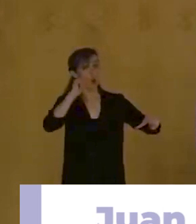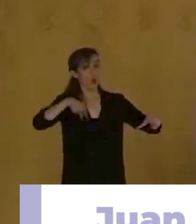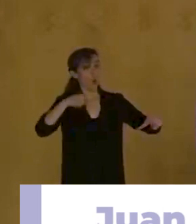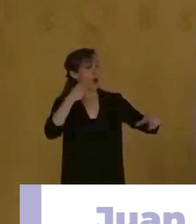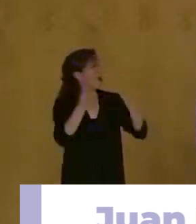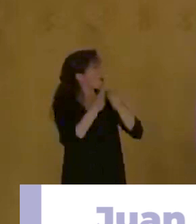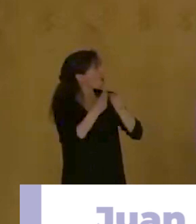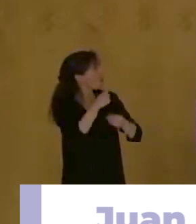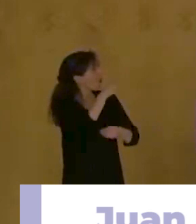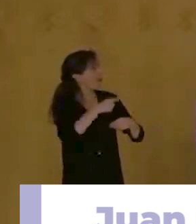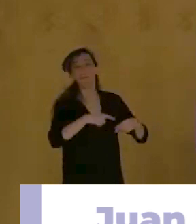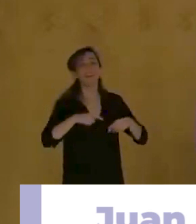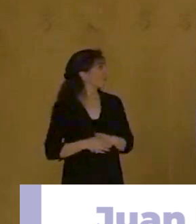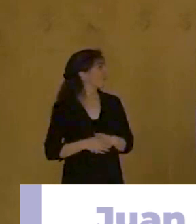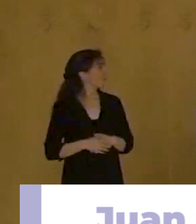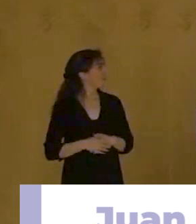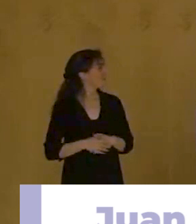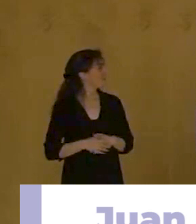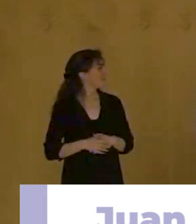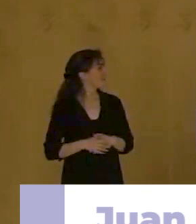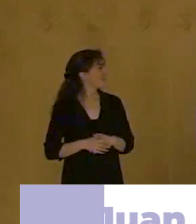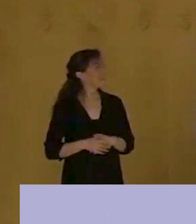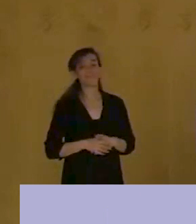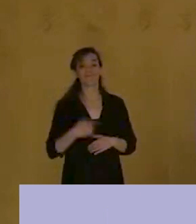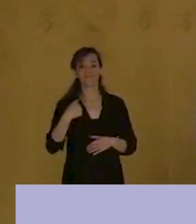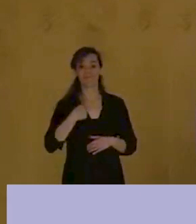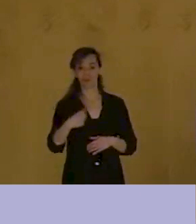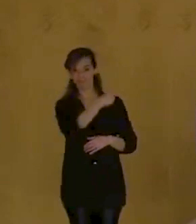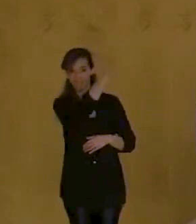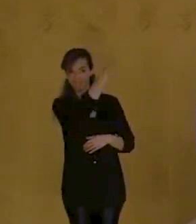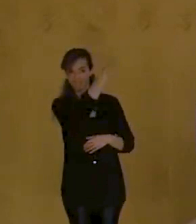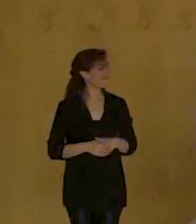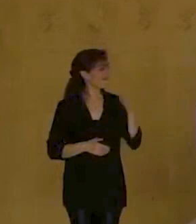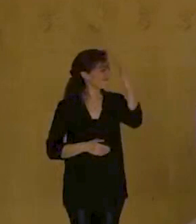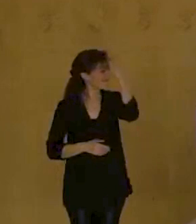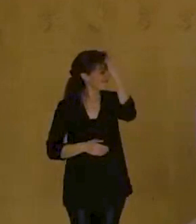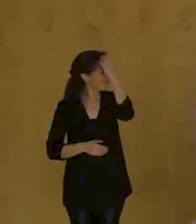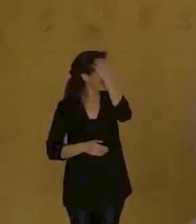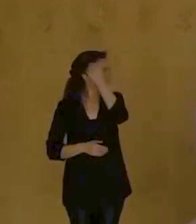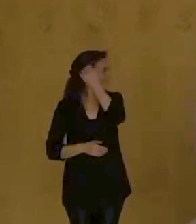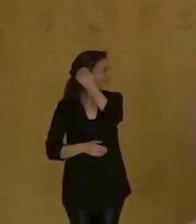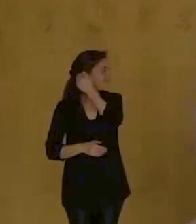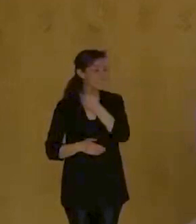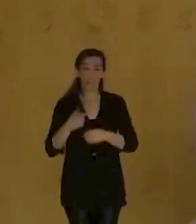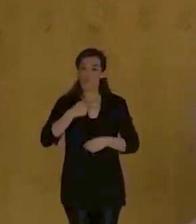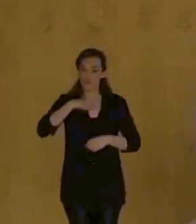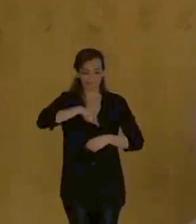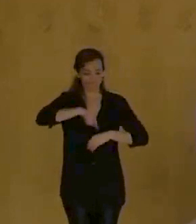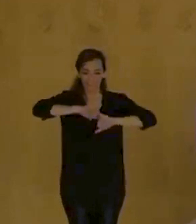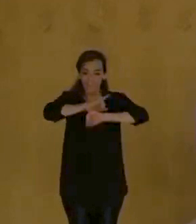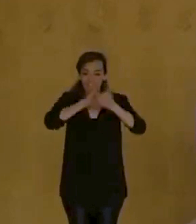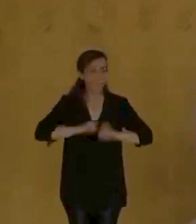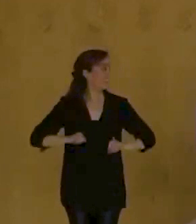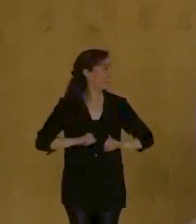dos oídos, dos gopas. Y yo, aquí, con la mano. Y estoy muy feliz, el